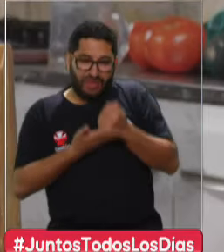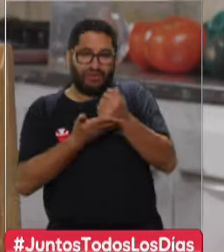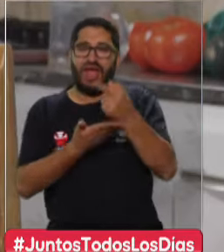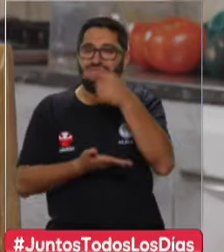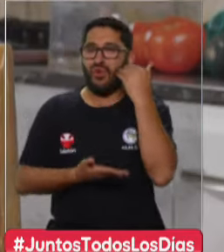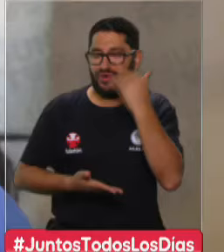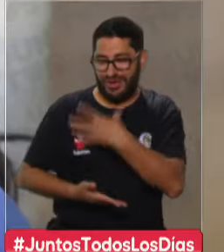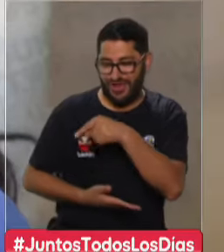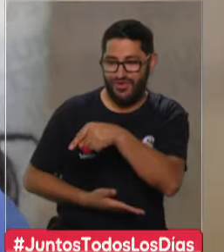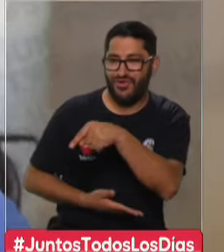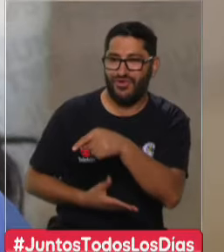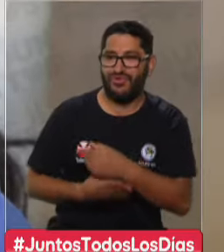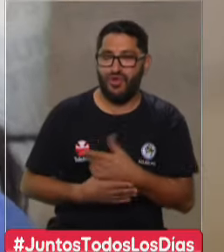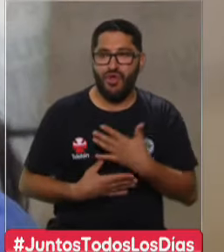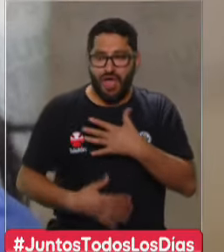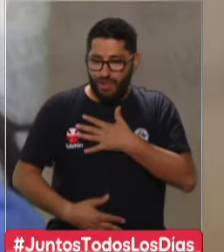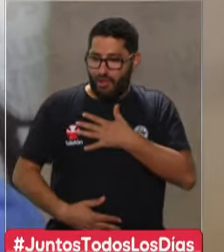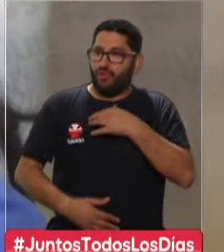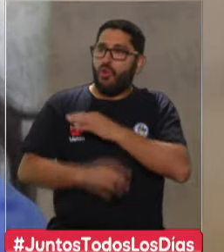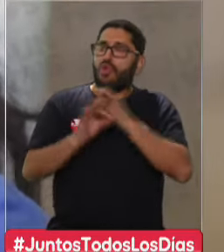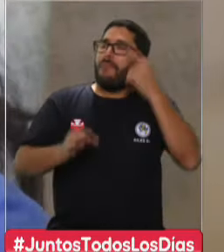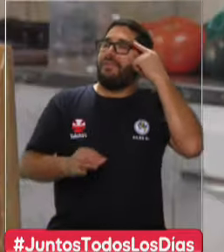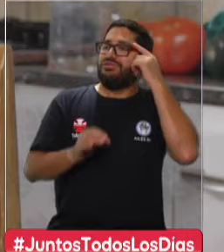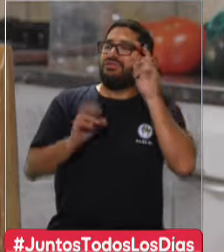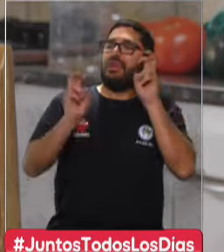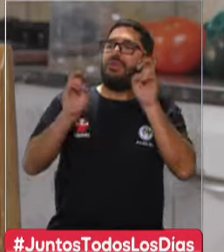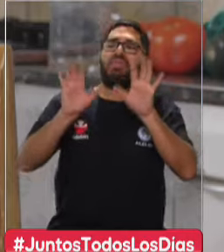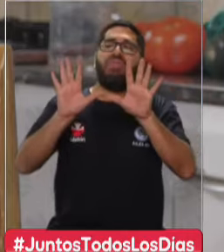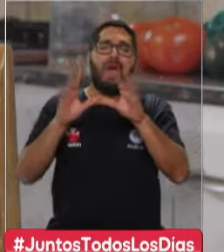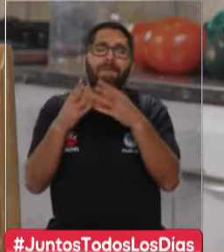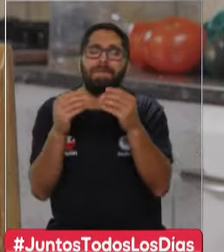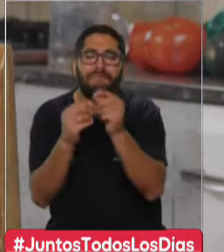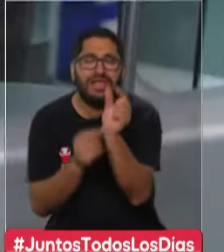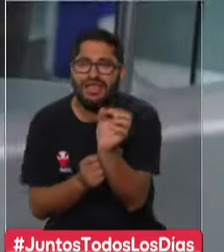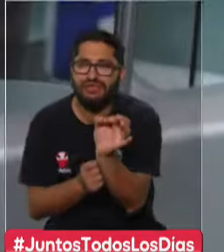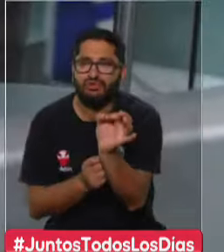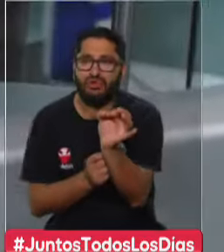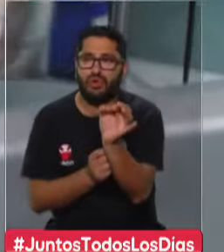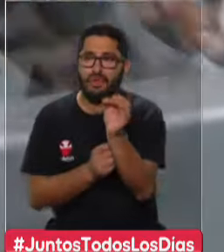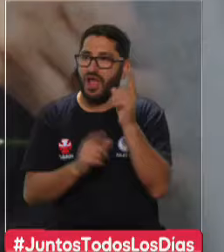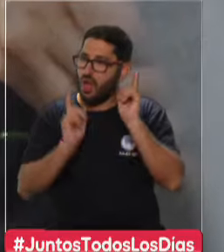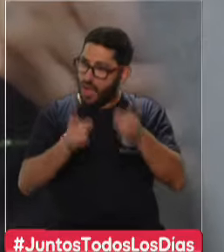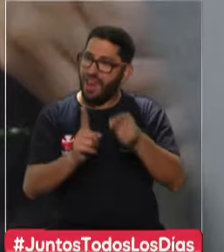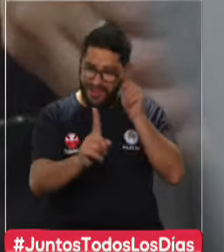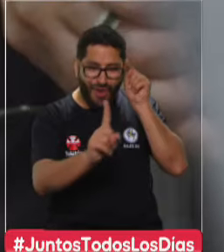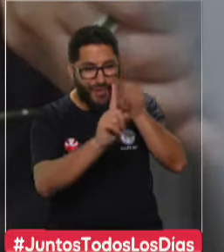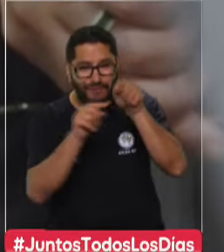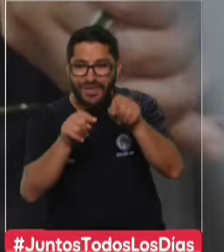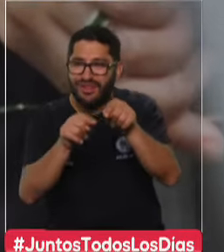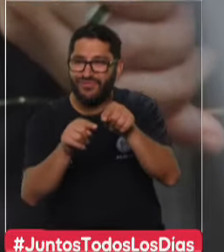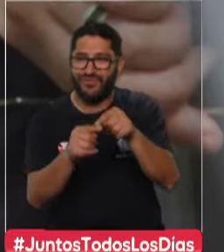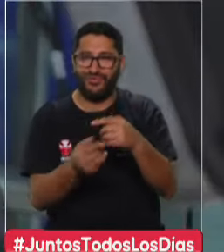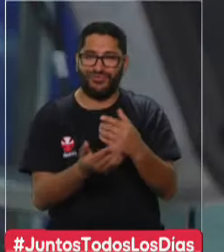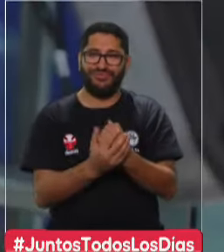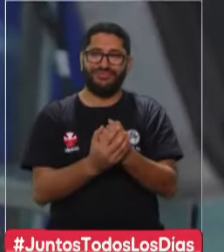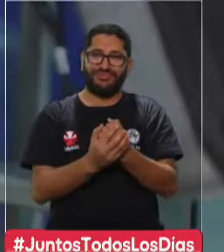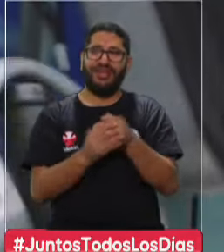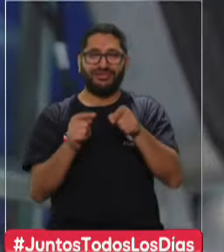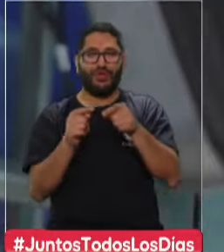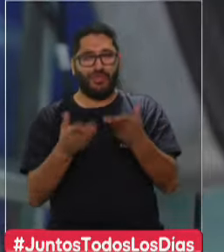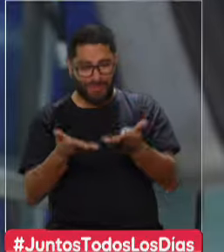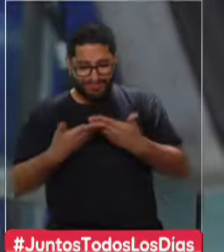10 pesos, pero es la intención de... Yo estoy con ustedes. De esas cosas uno agradece nomás.